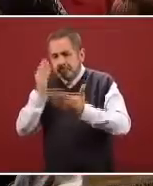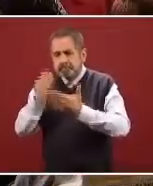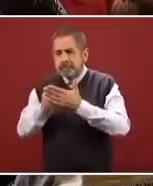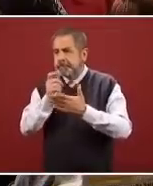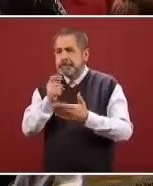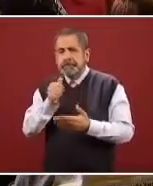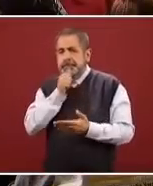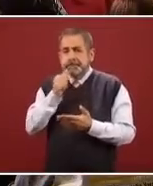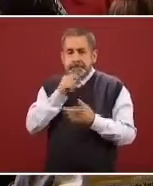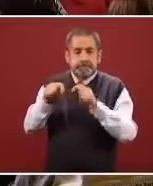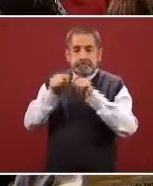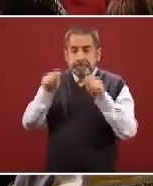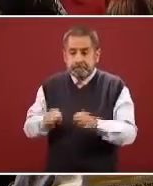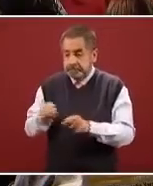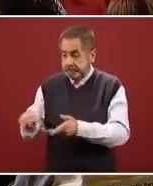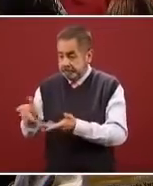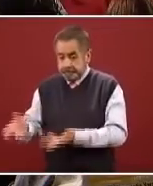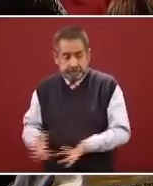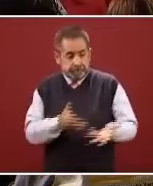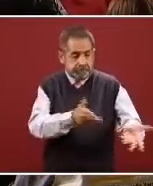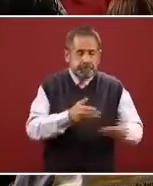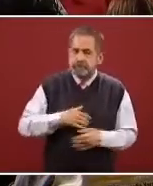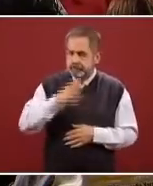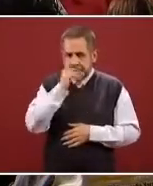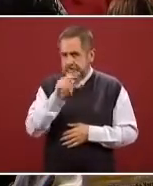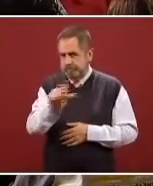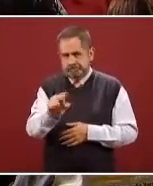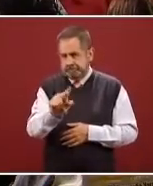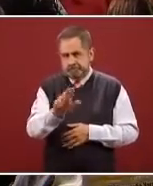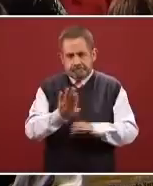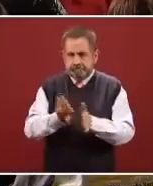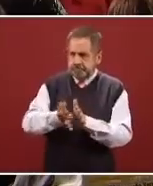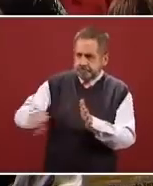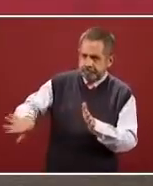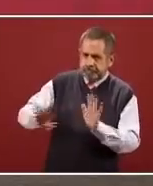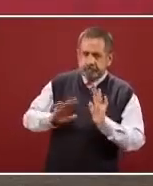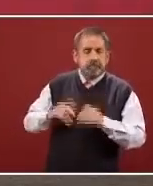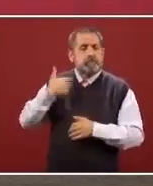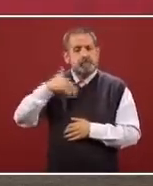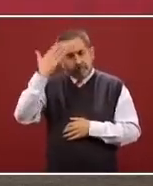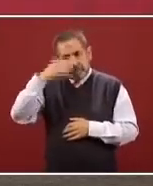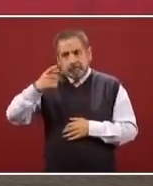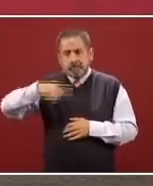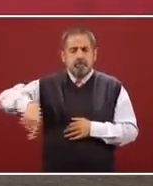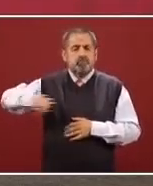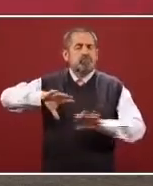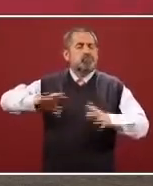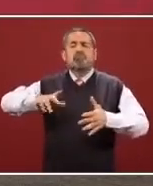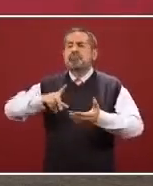pregrado, pues no pueden atender pacientes con COVID-19. Sabemos bien que el personal de salud